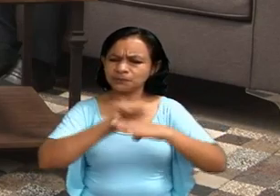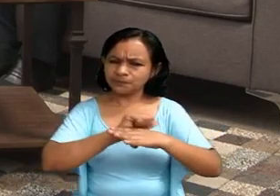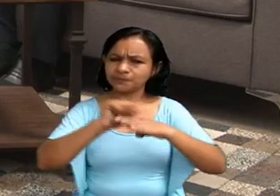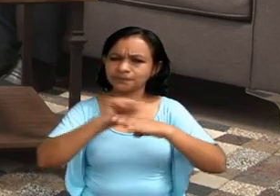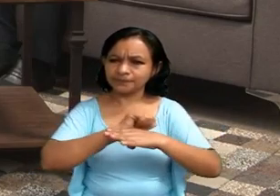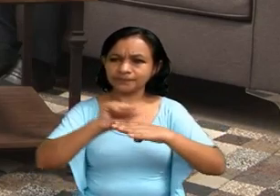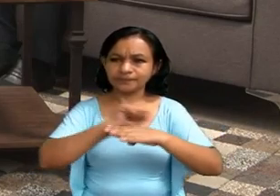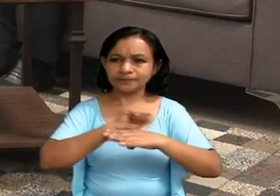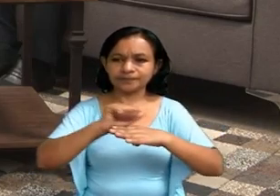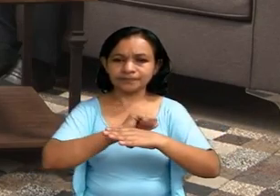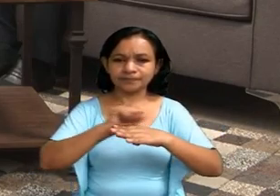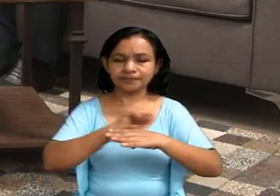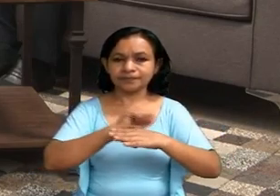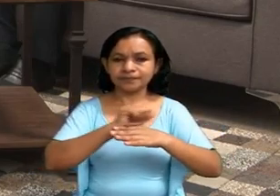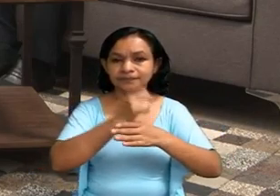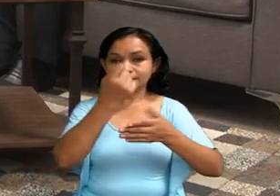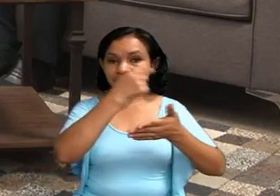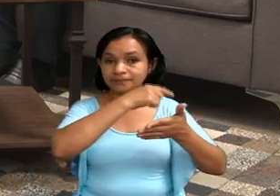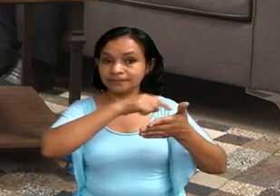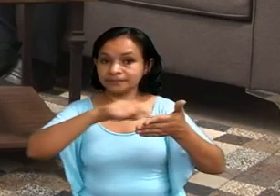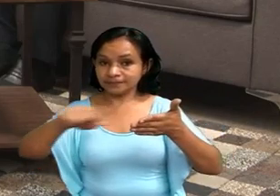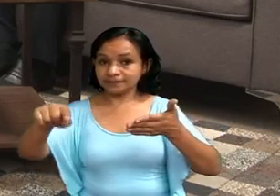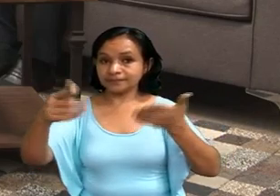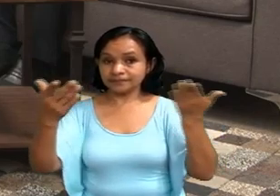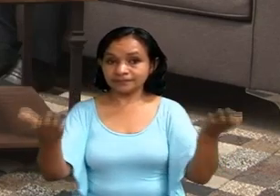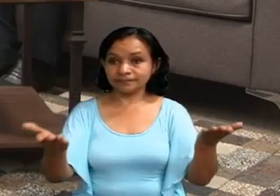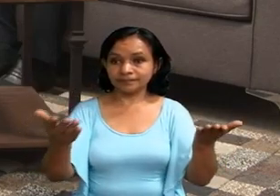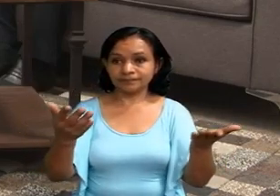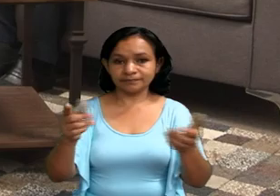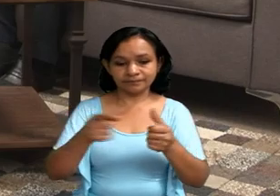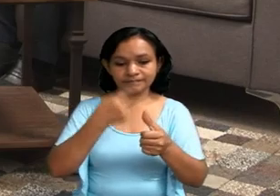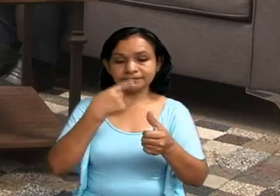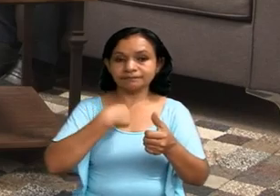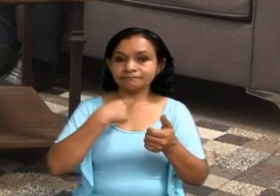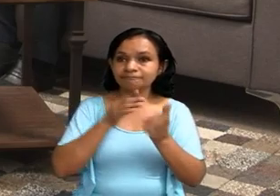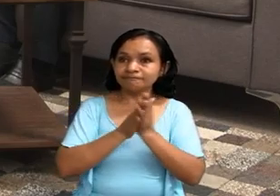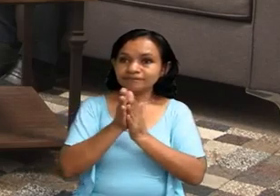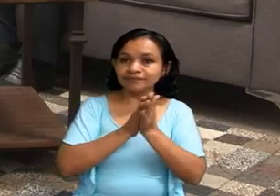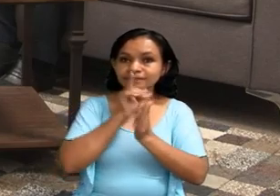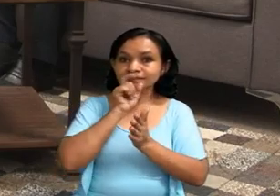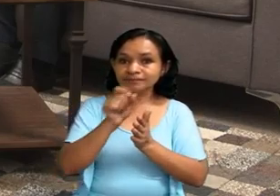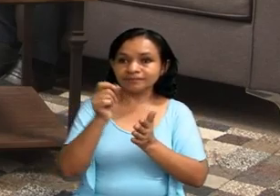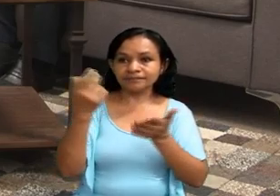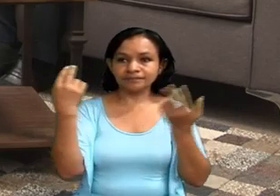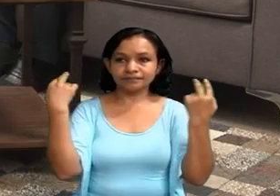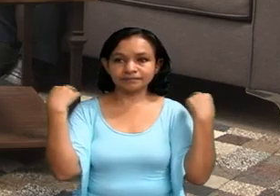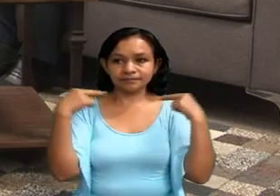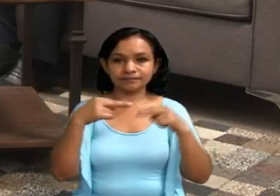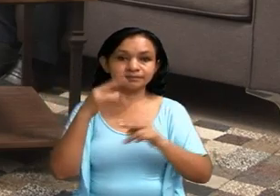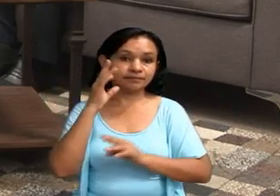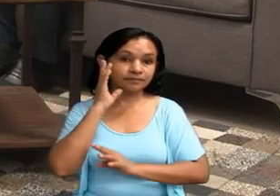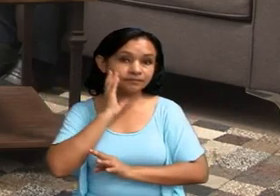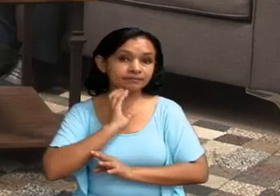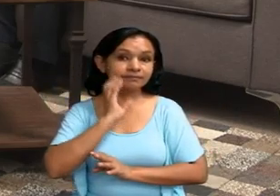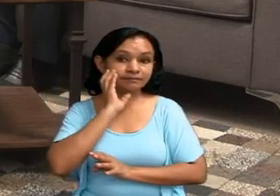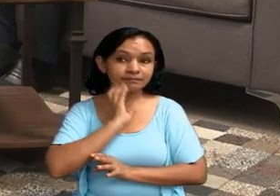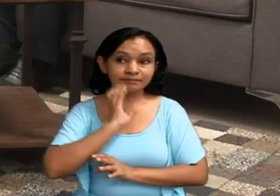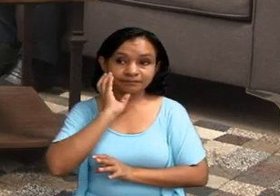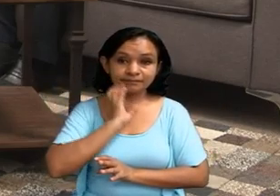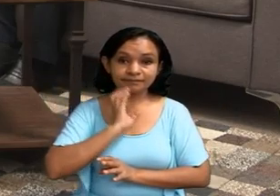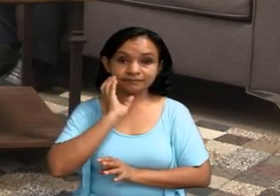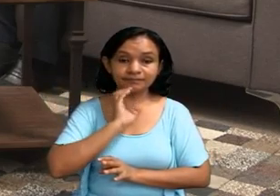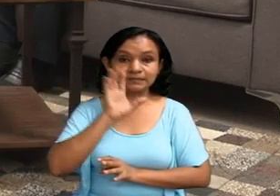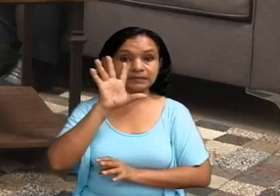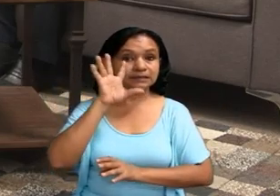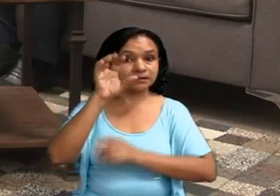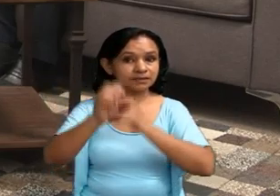de casi 3 semanas. Entonces eso primero nos interesa porque este maestro tiene mucha experiencia, más de